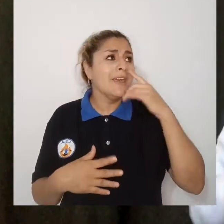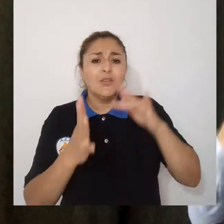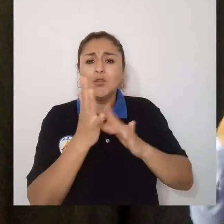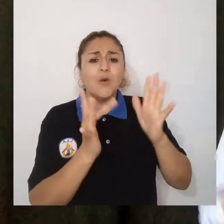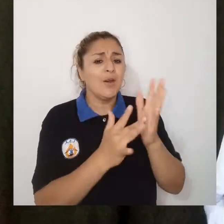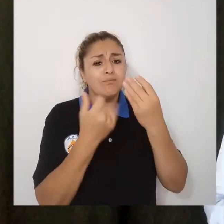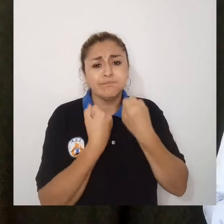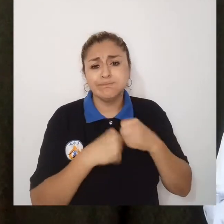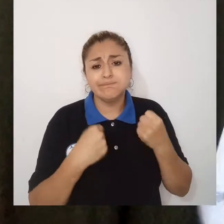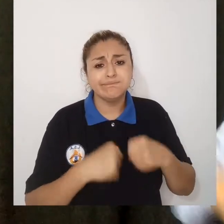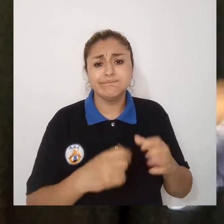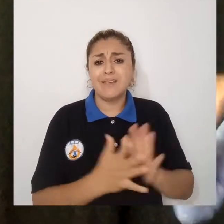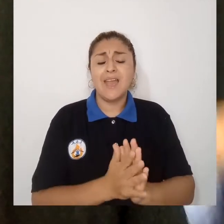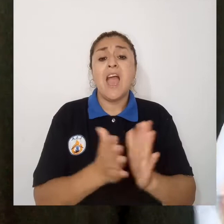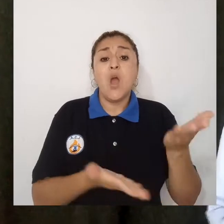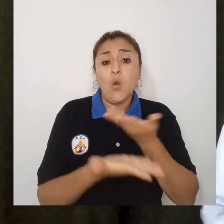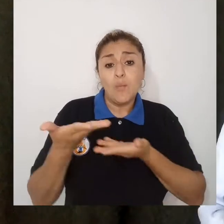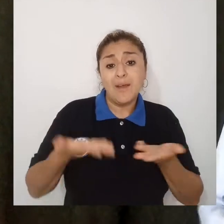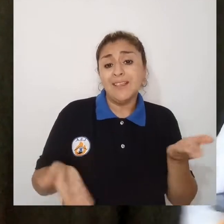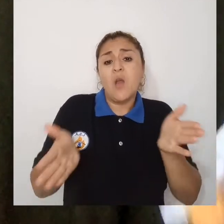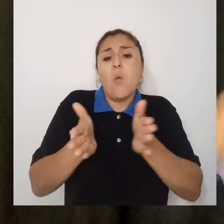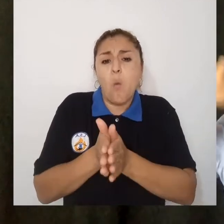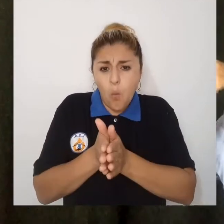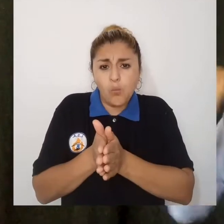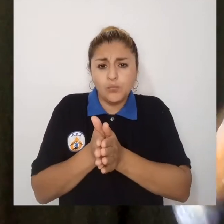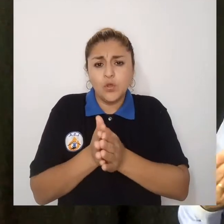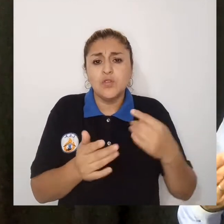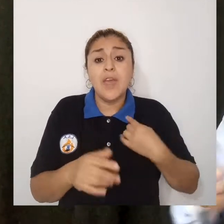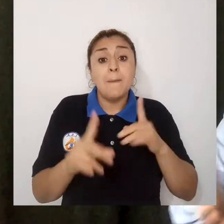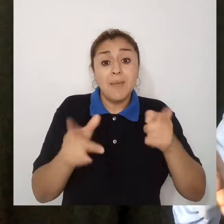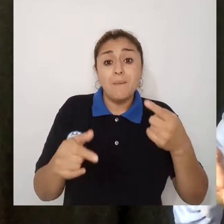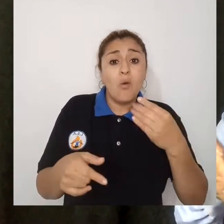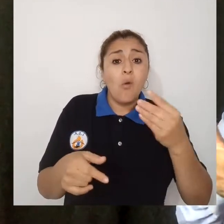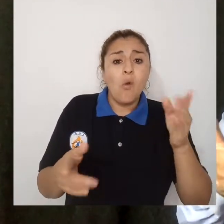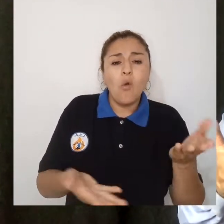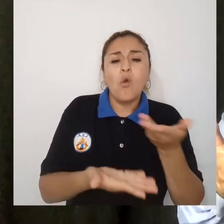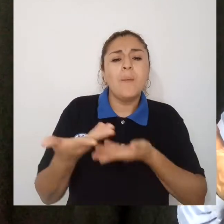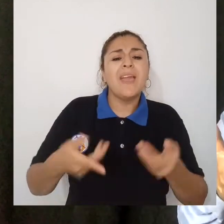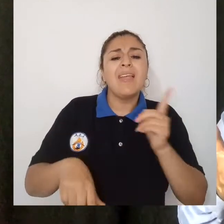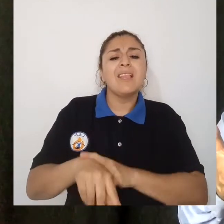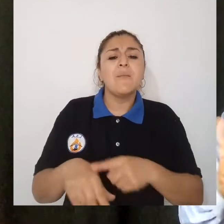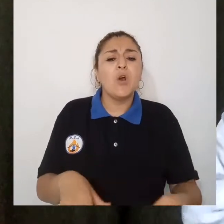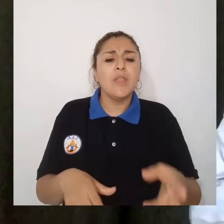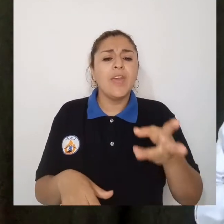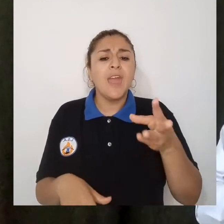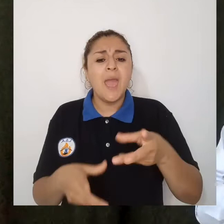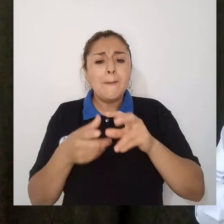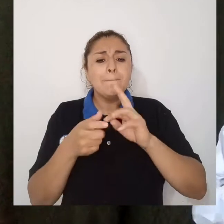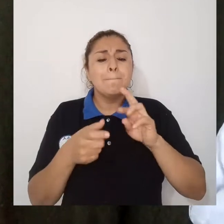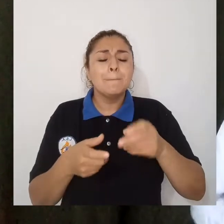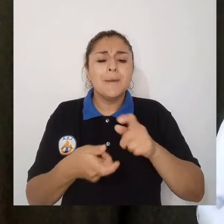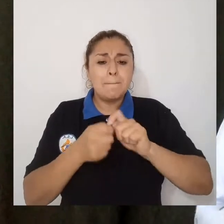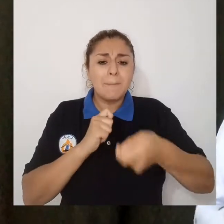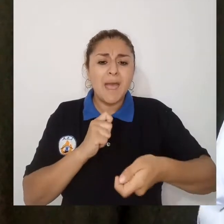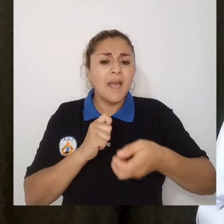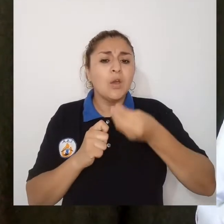estaban juntos compartían juntos cortaban el pan ahí juntos y compartían